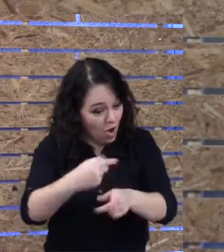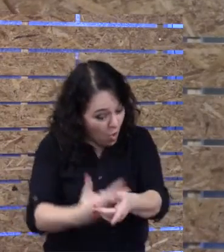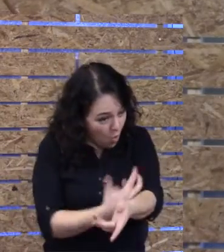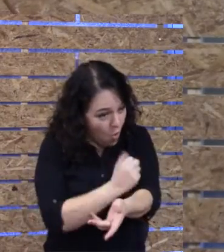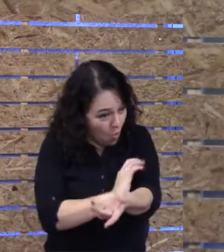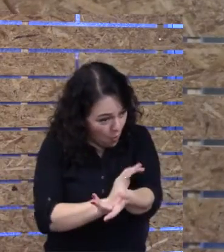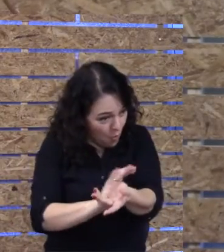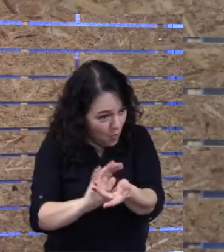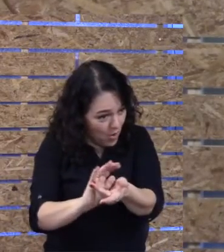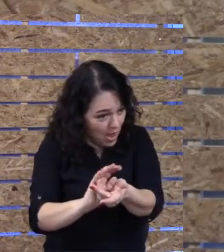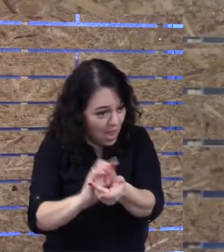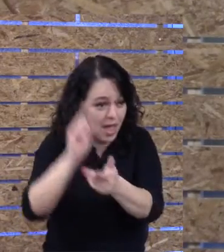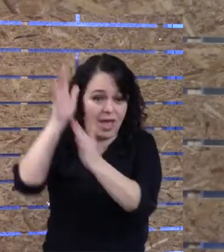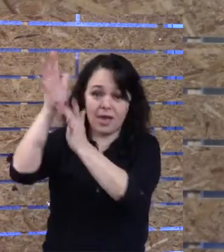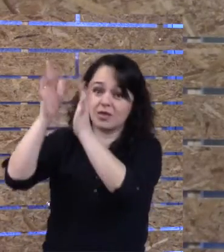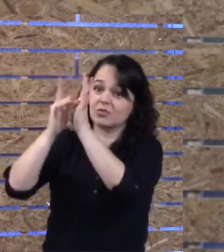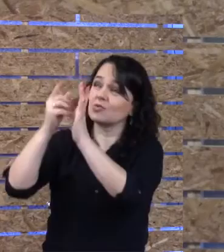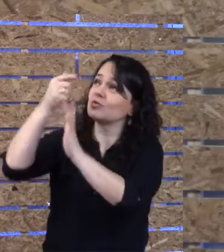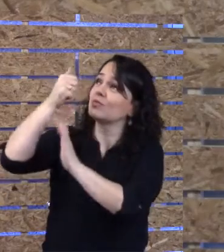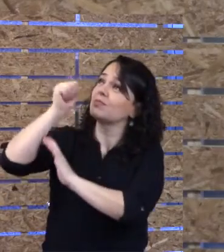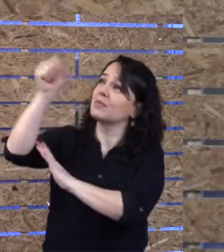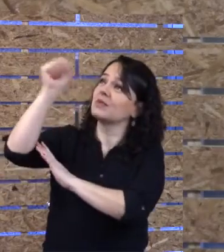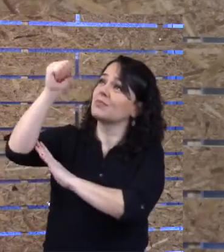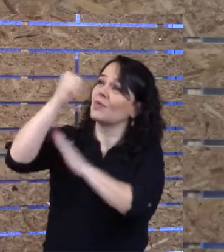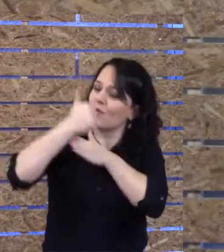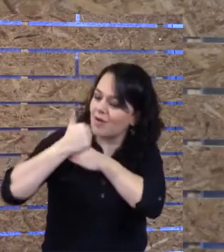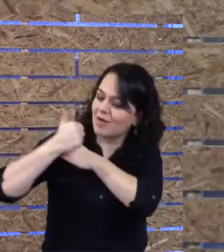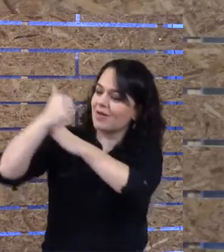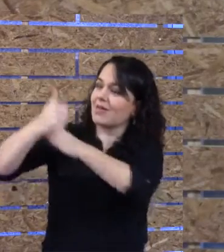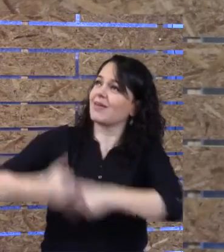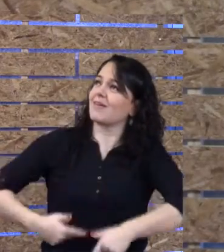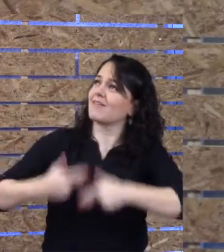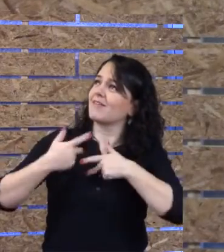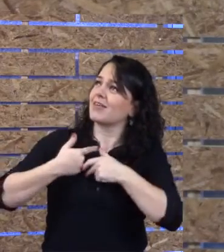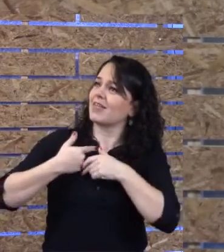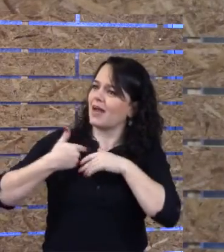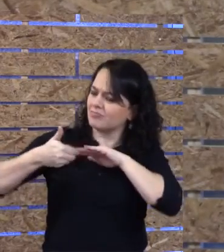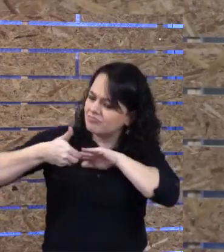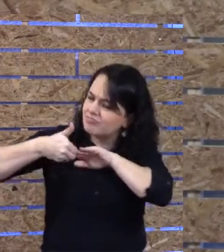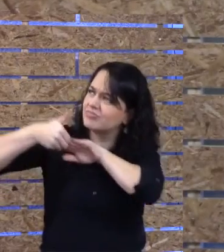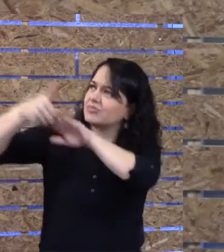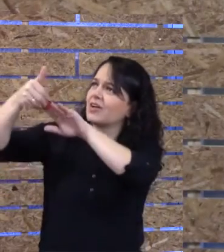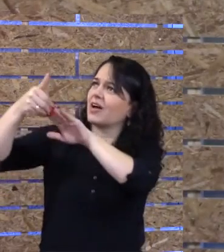decida las cosas de mi vida, que Él oriente mi vida, que Él satisfaga mi vida.